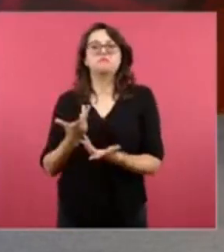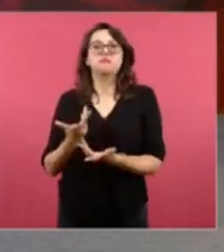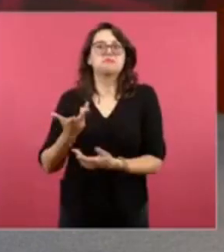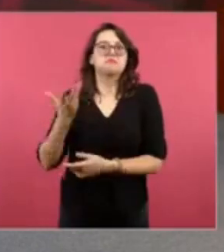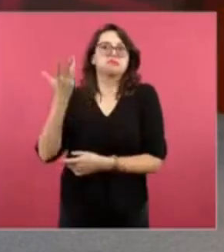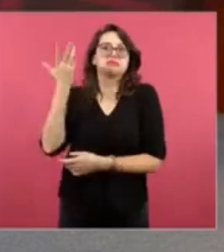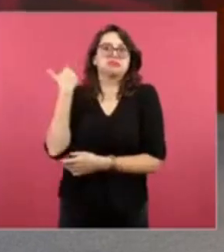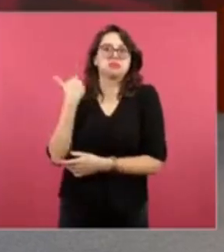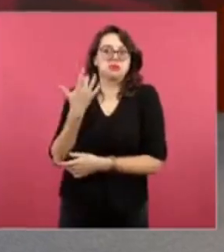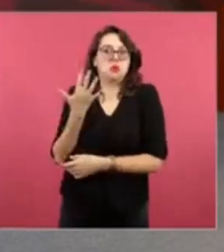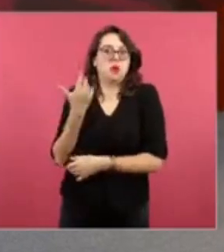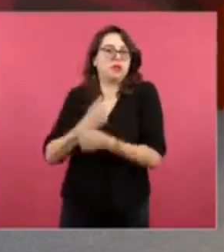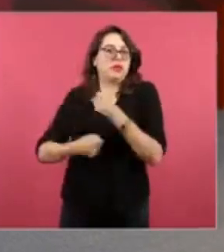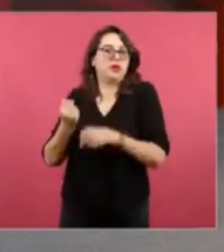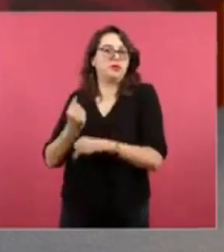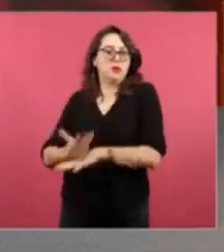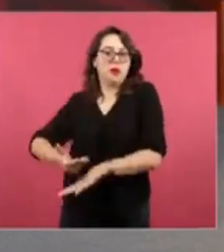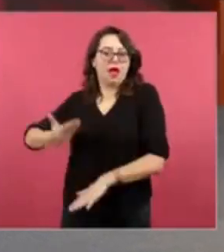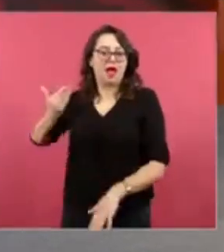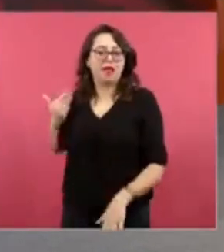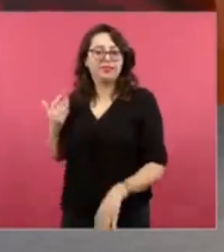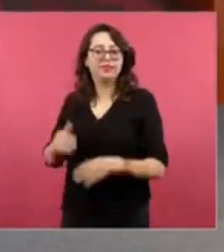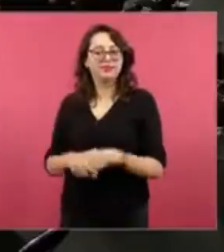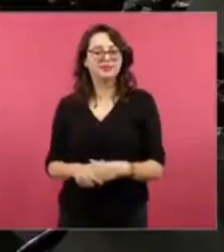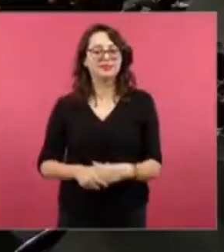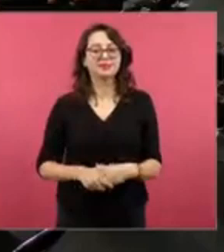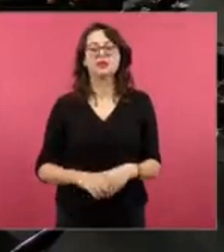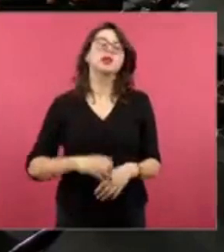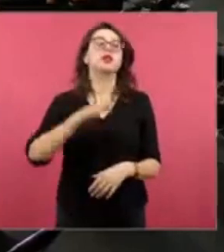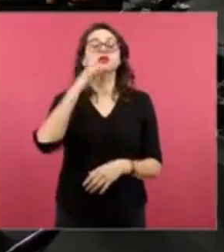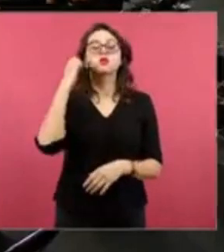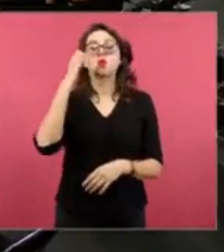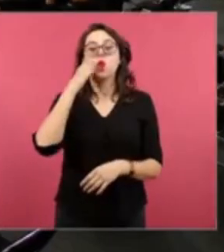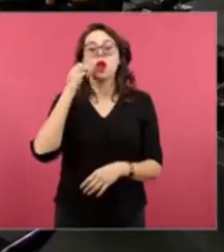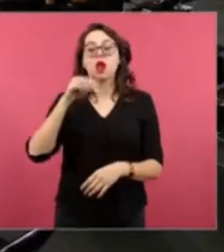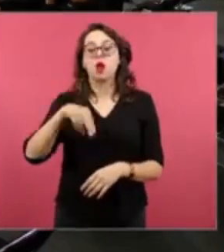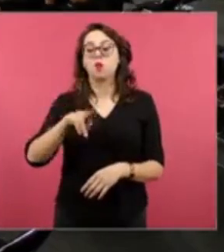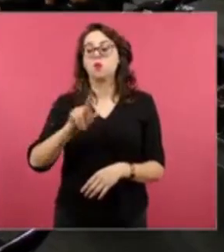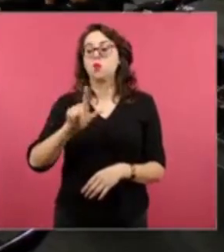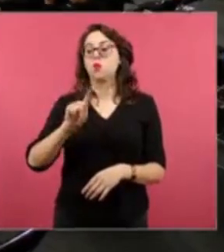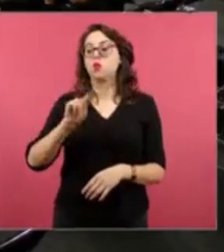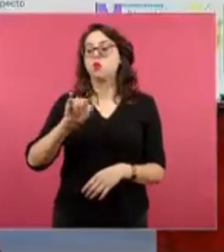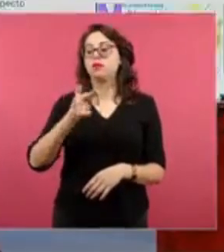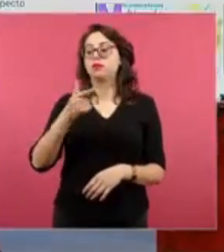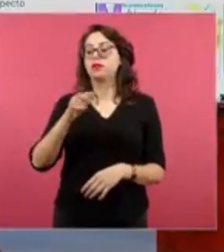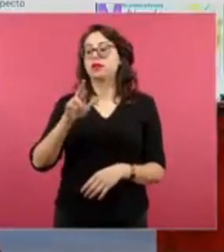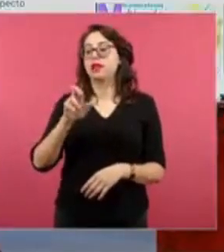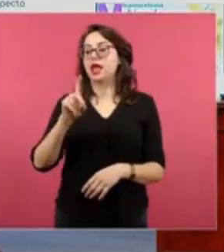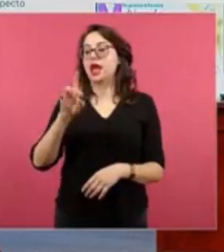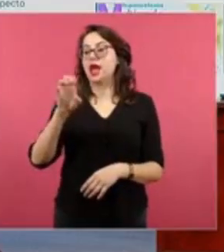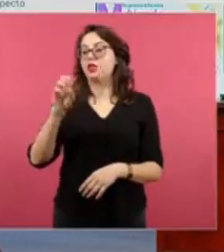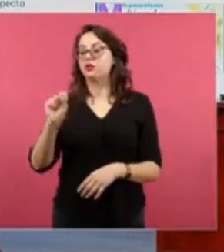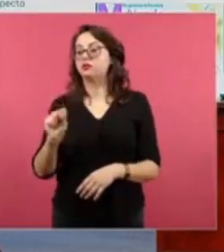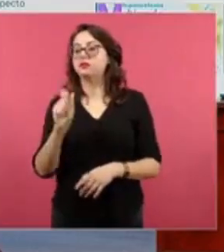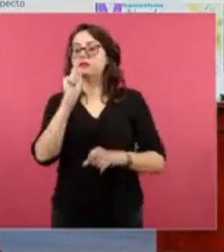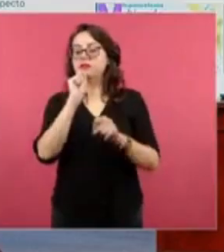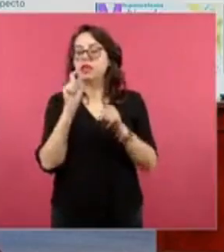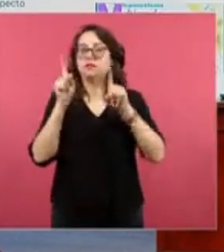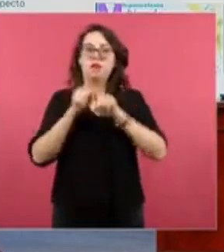hace mucho tiempo. ¿Sí? Entonces lo único que ahora y novedoso se genera es